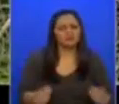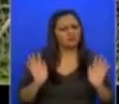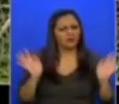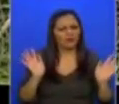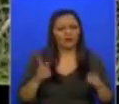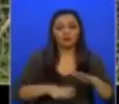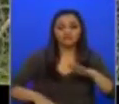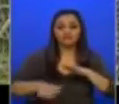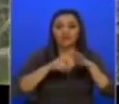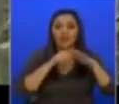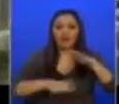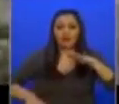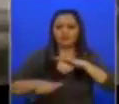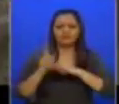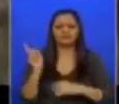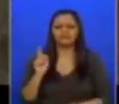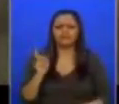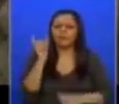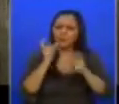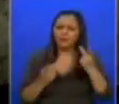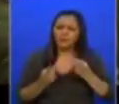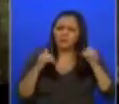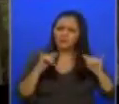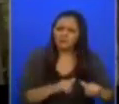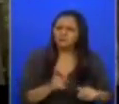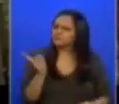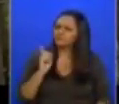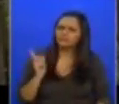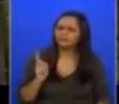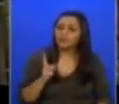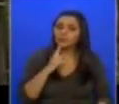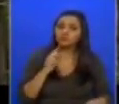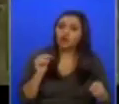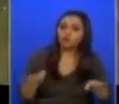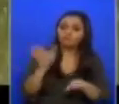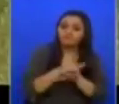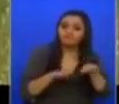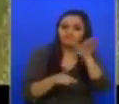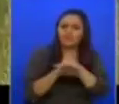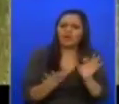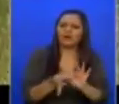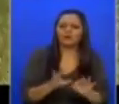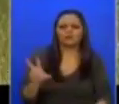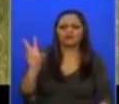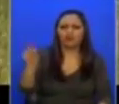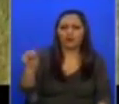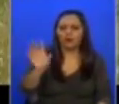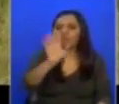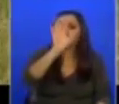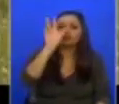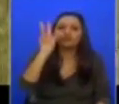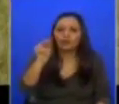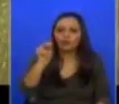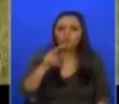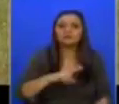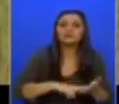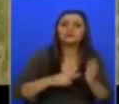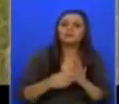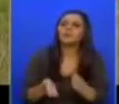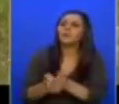existe agua estancada. Hay gente que quiere seguir viviendo ahí o si no que le rellenemos. No, señores, esto no es en base a la